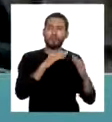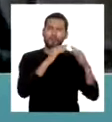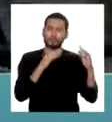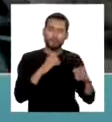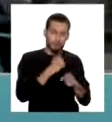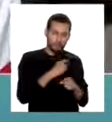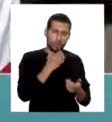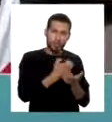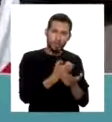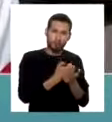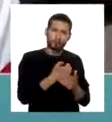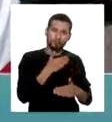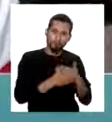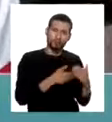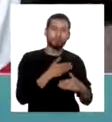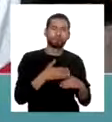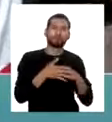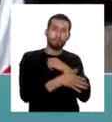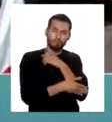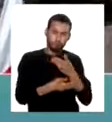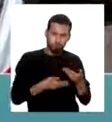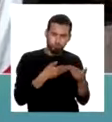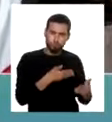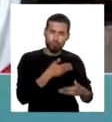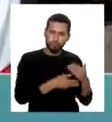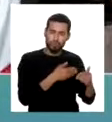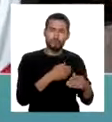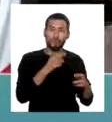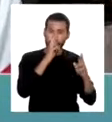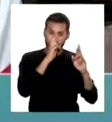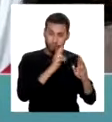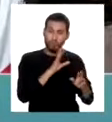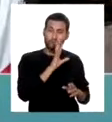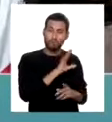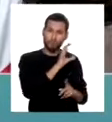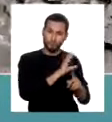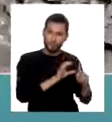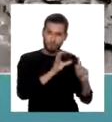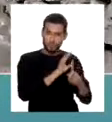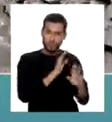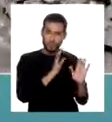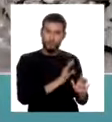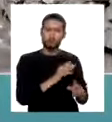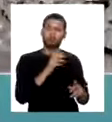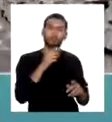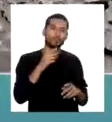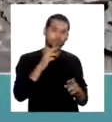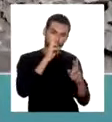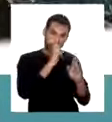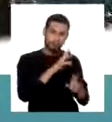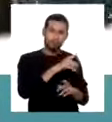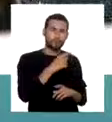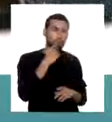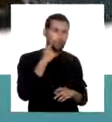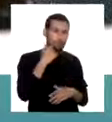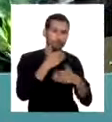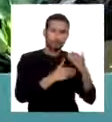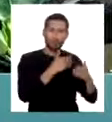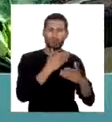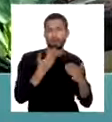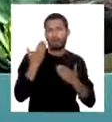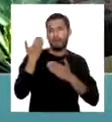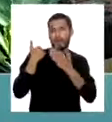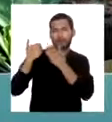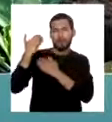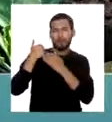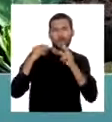con economía de subsistencia, respetando los saberes culturales, los conocimientos que vienen desde